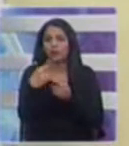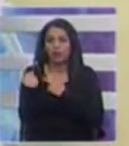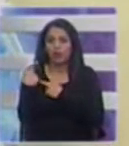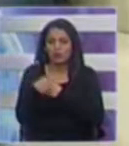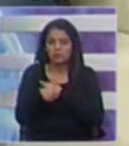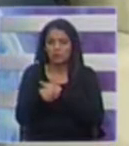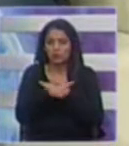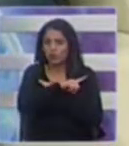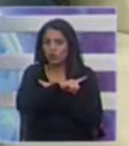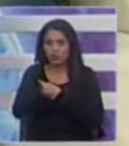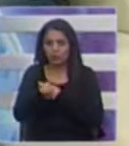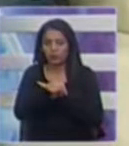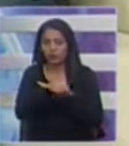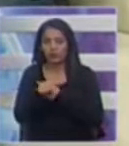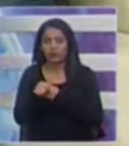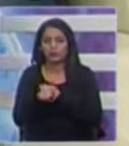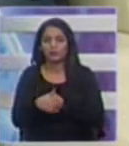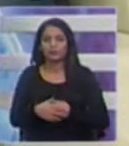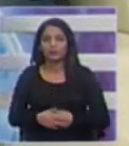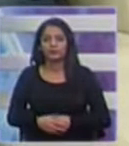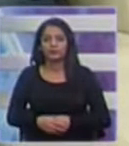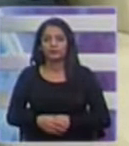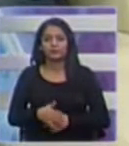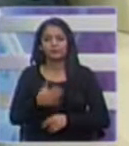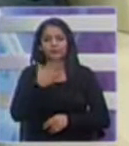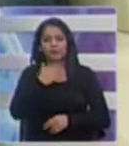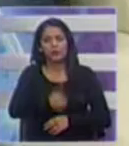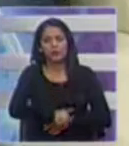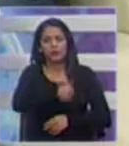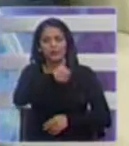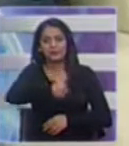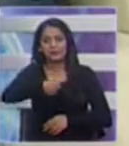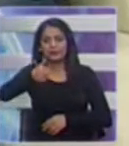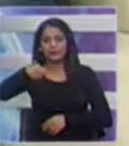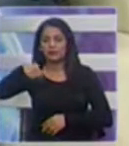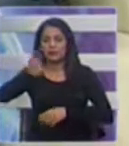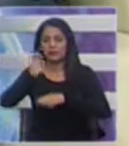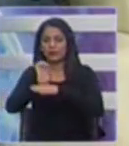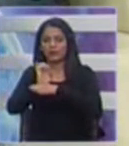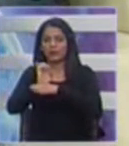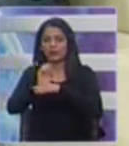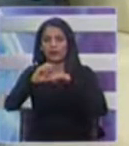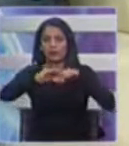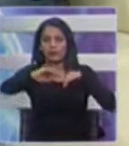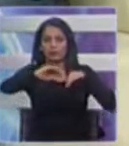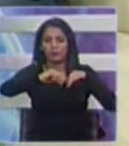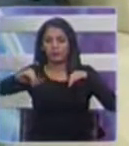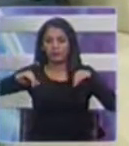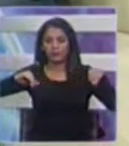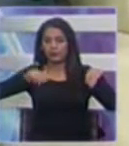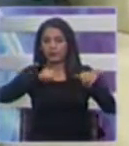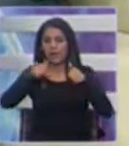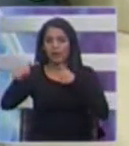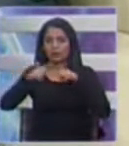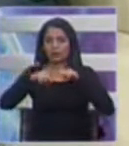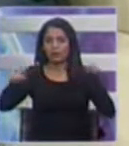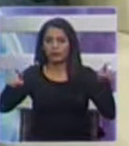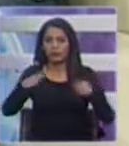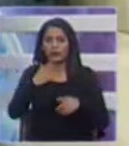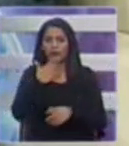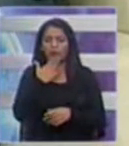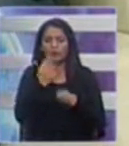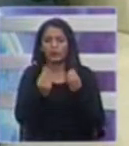y por eso llamo la atención para que los ciudadanos estén. Impunidad nunca más. Separando y dando un equilibrio a los poderes.